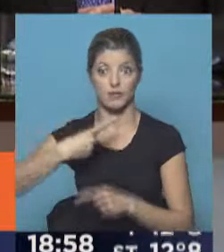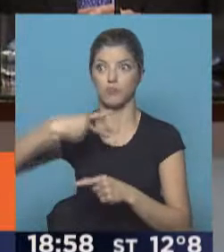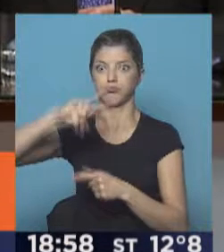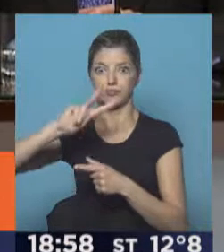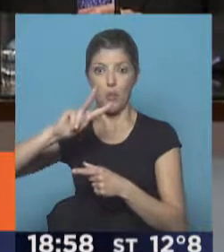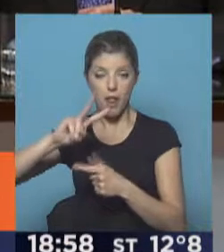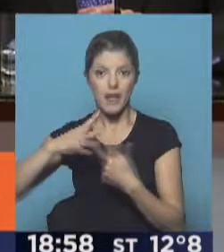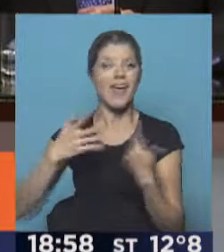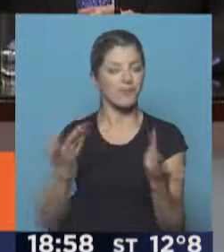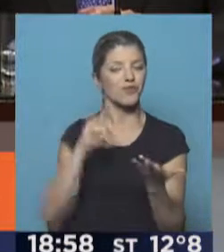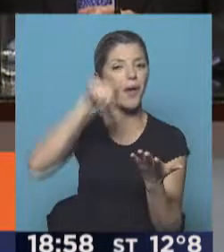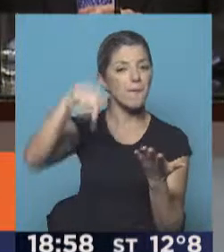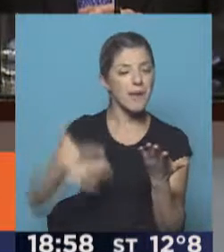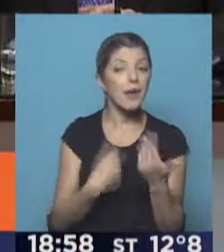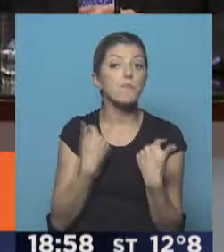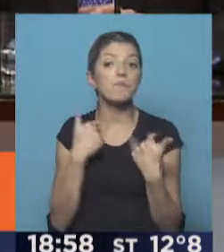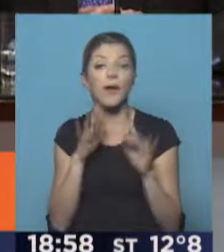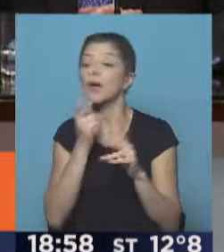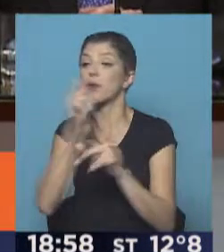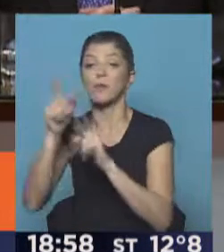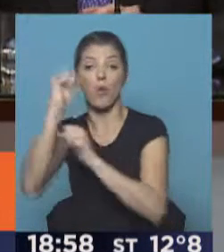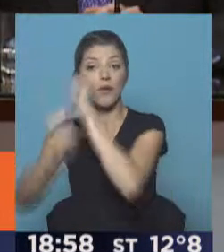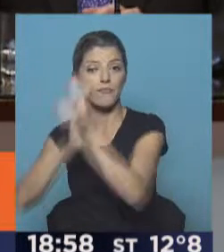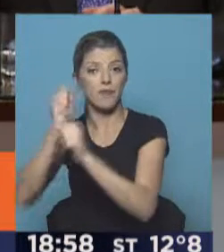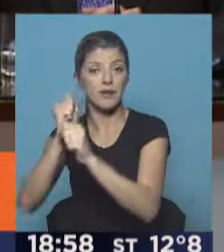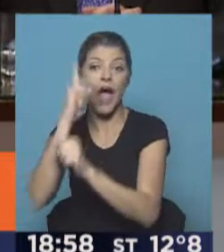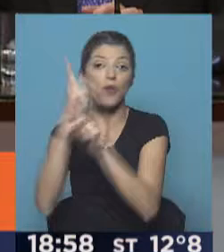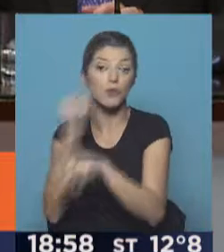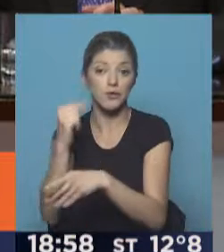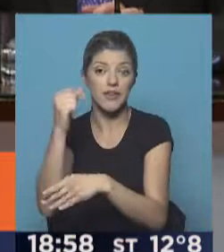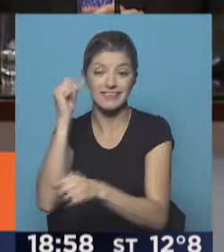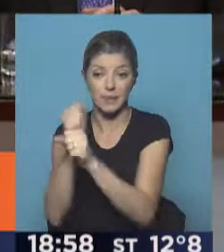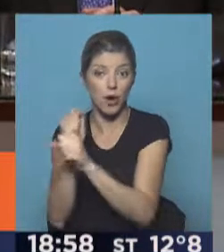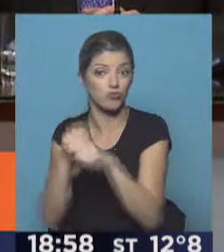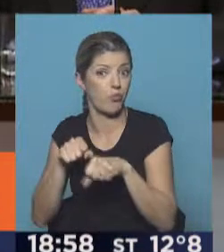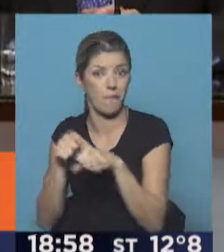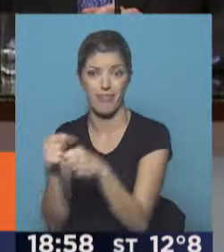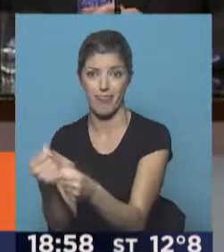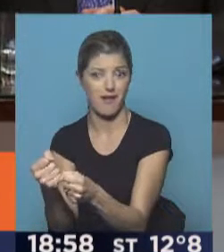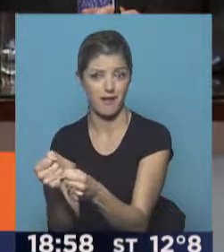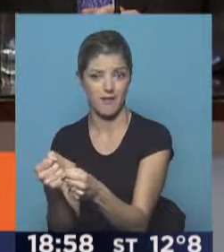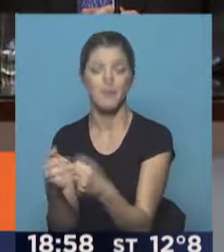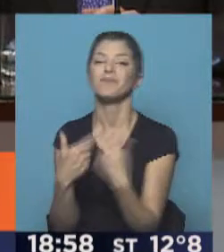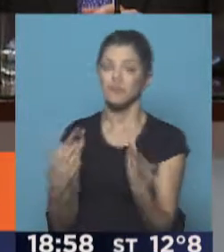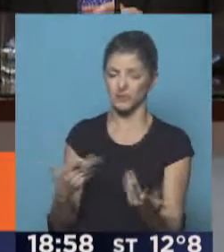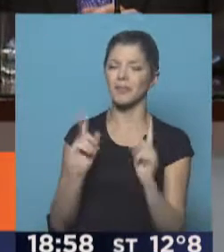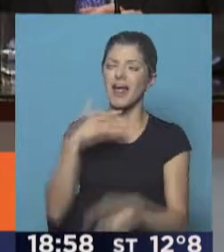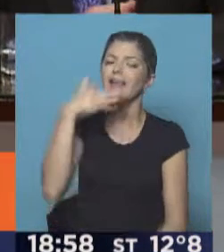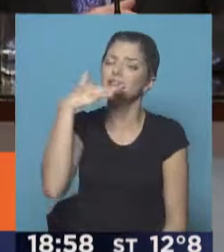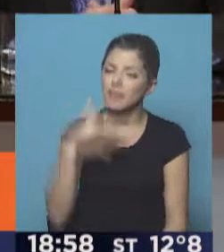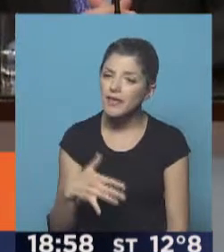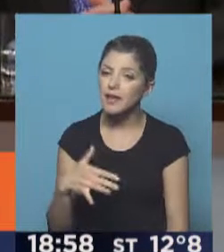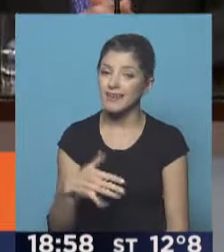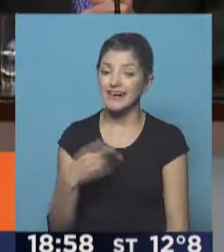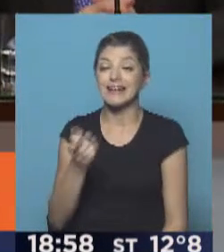otro, eso implica posiblemente que una fábrica deja de trabajar varios días. Y entender ese problema de la escasez